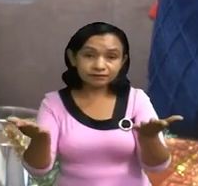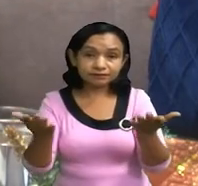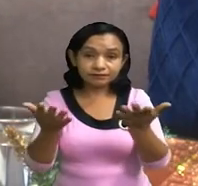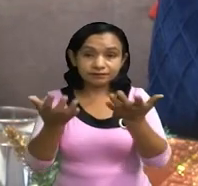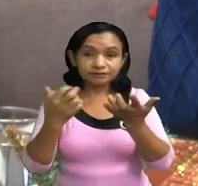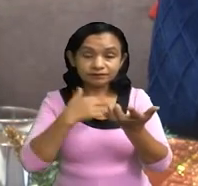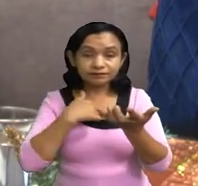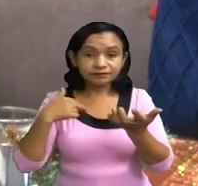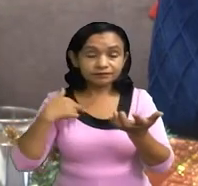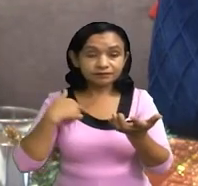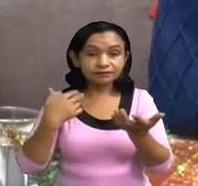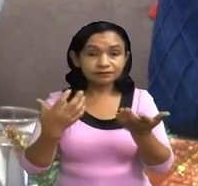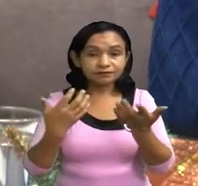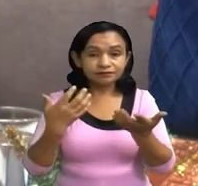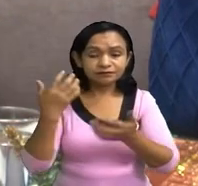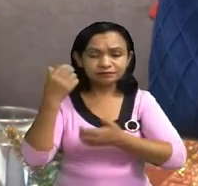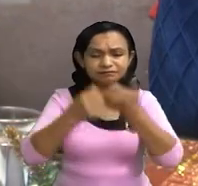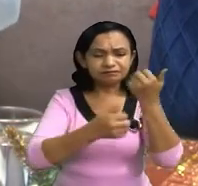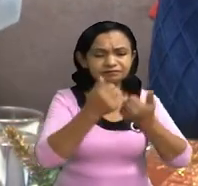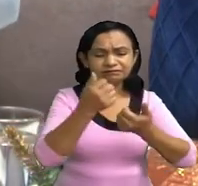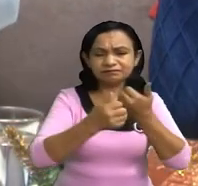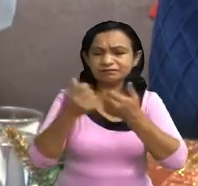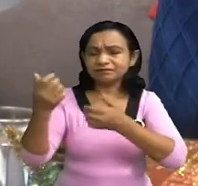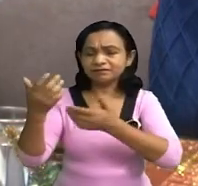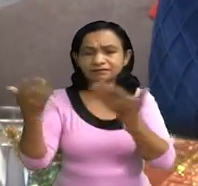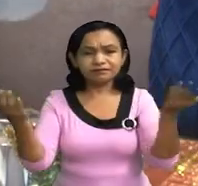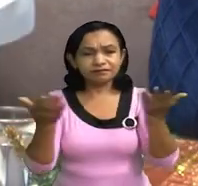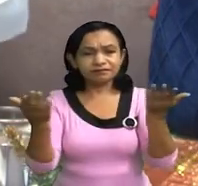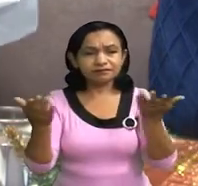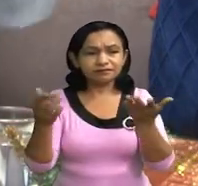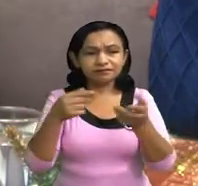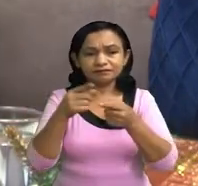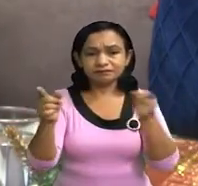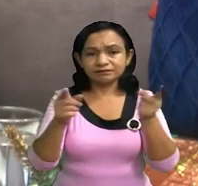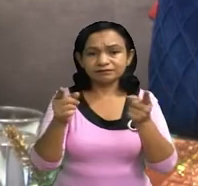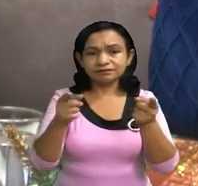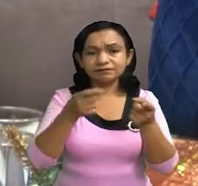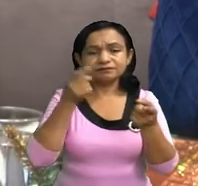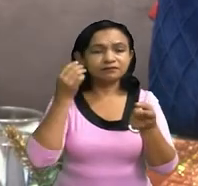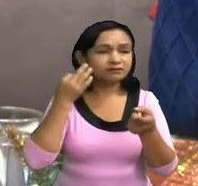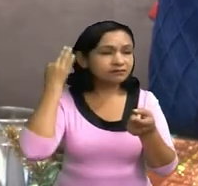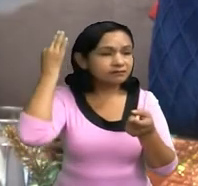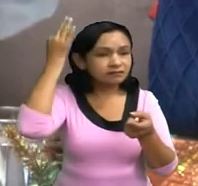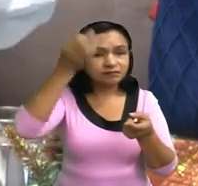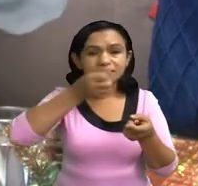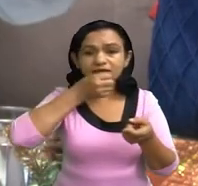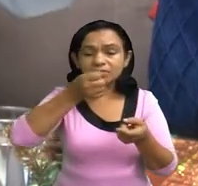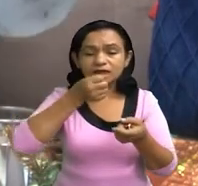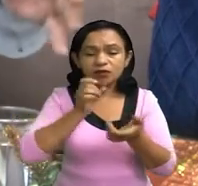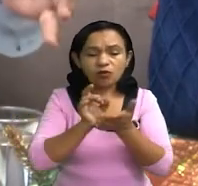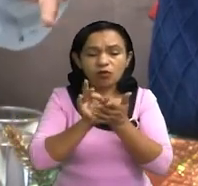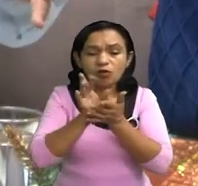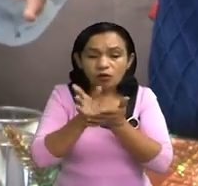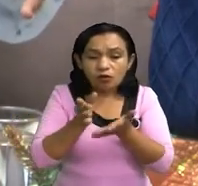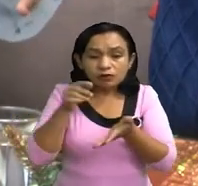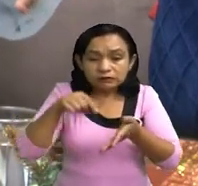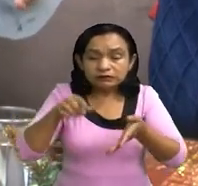de causar disturbios, daño, esto y el otro, con noticias falsas, engendrando odio,